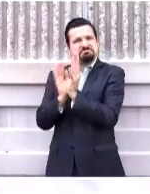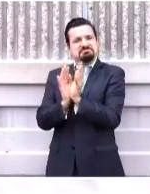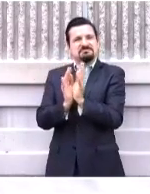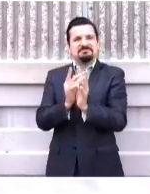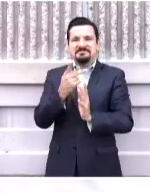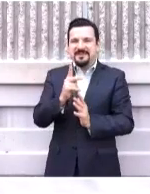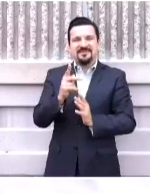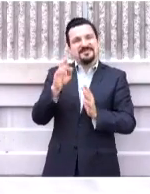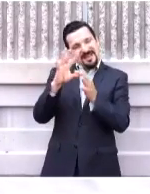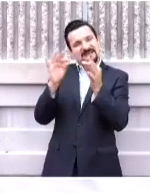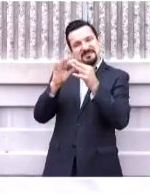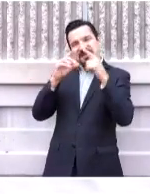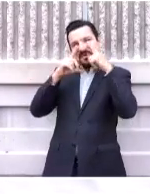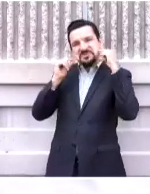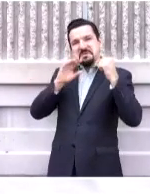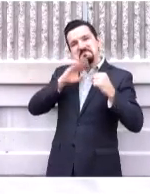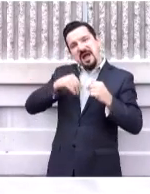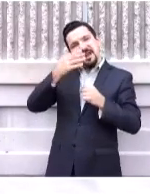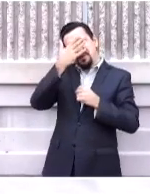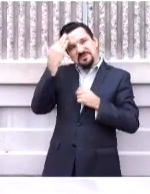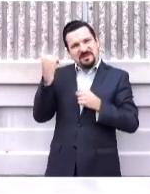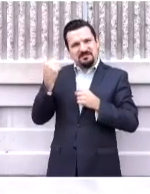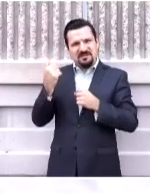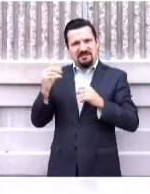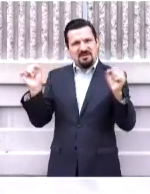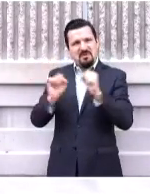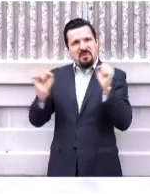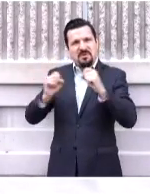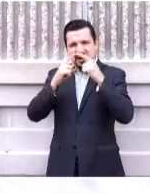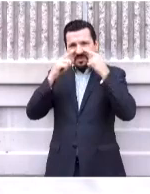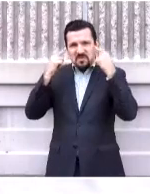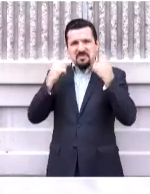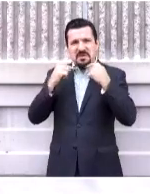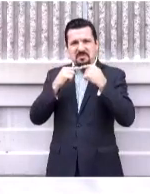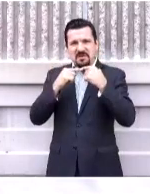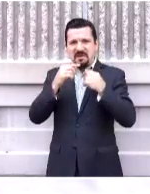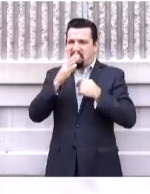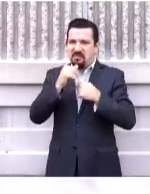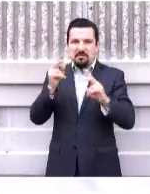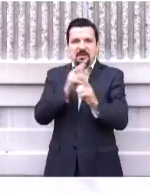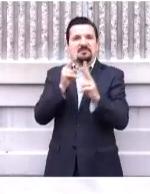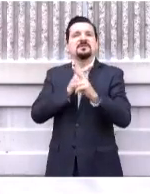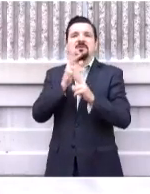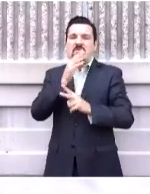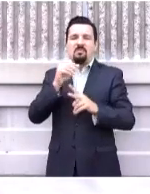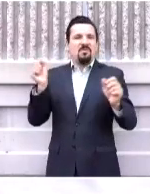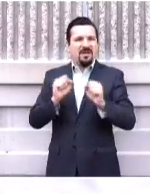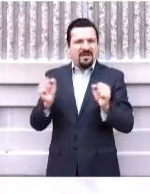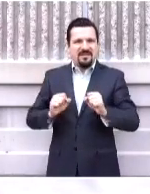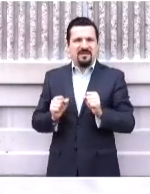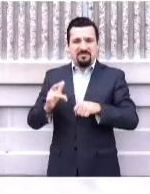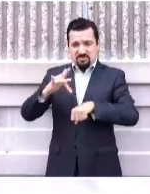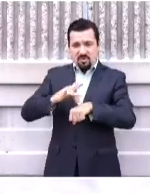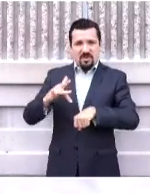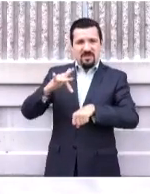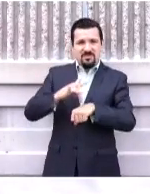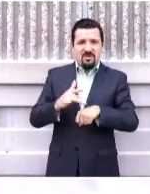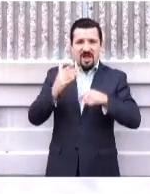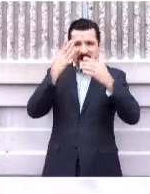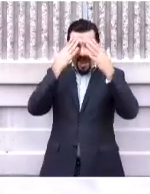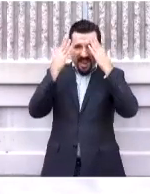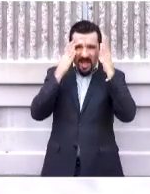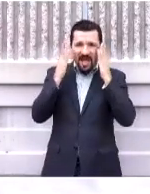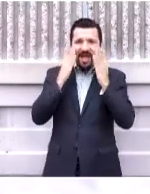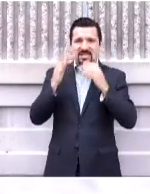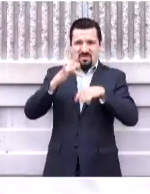es inapropiado. Correr con un cubreboca se entenderá que no es fácil. Entonces están tocando con más frecuencia su